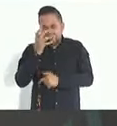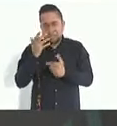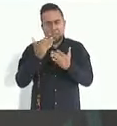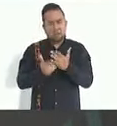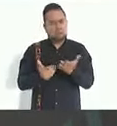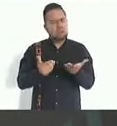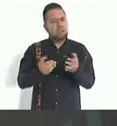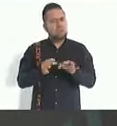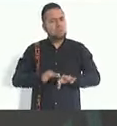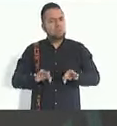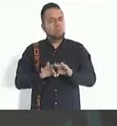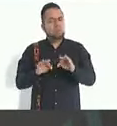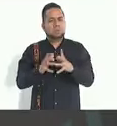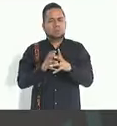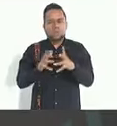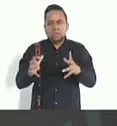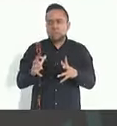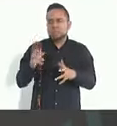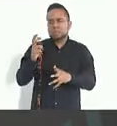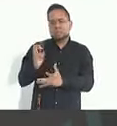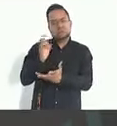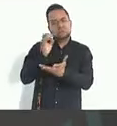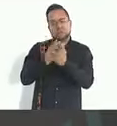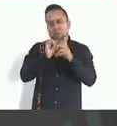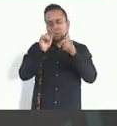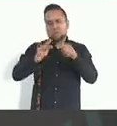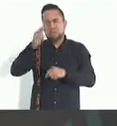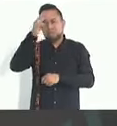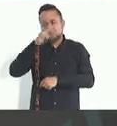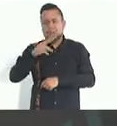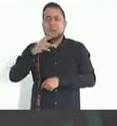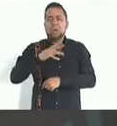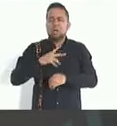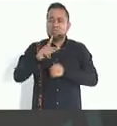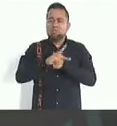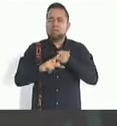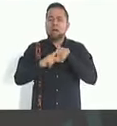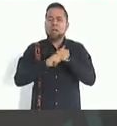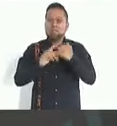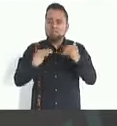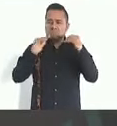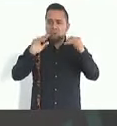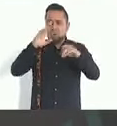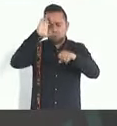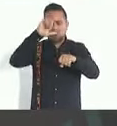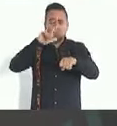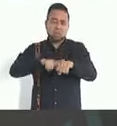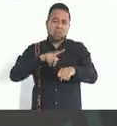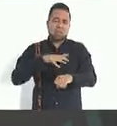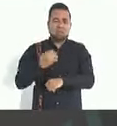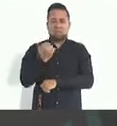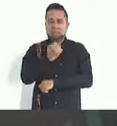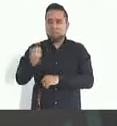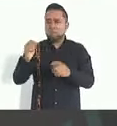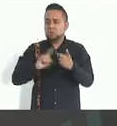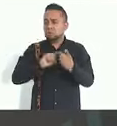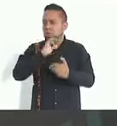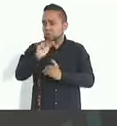que nos hace único. México es una potencia cultural en el